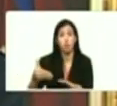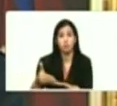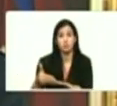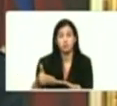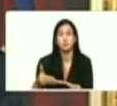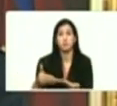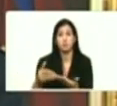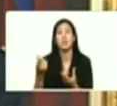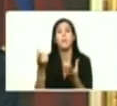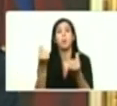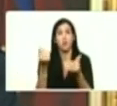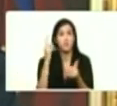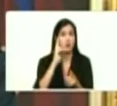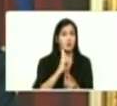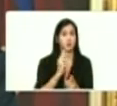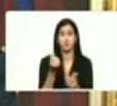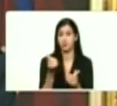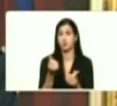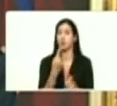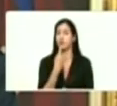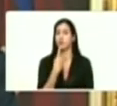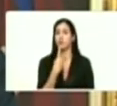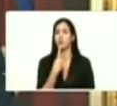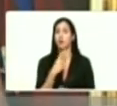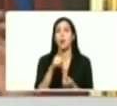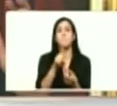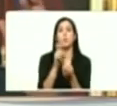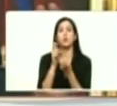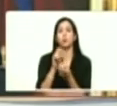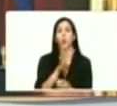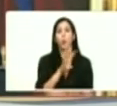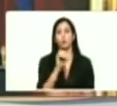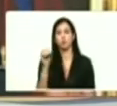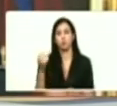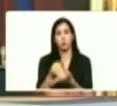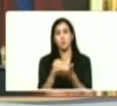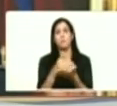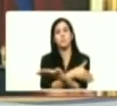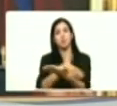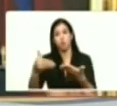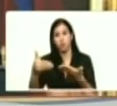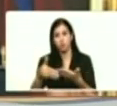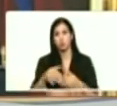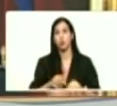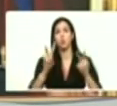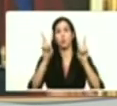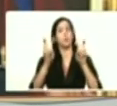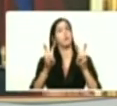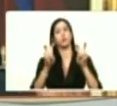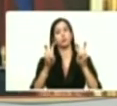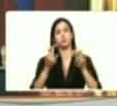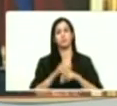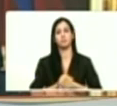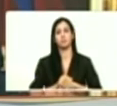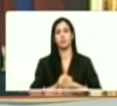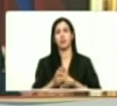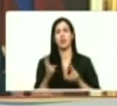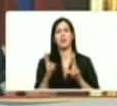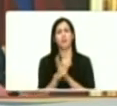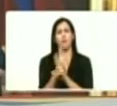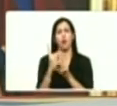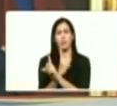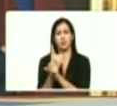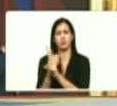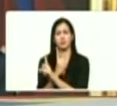de Bolívares fíjense ustedes les dije por tributos 400 mil millones nuevos por las reformas que